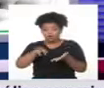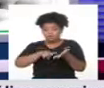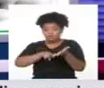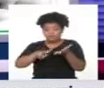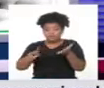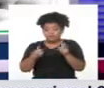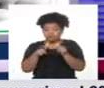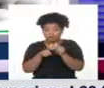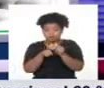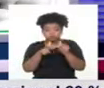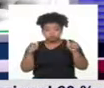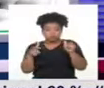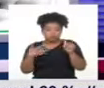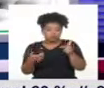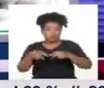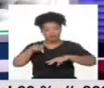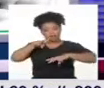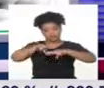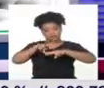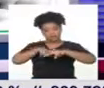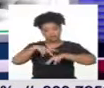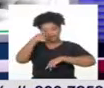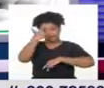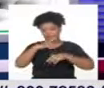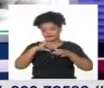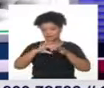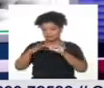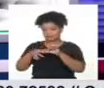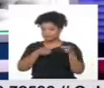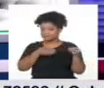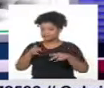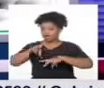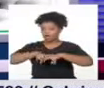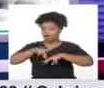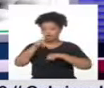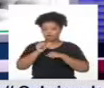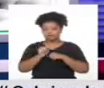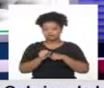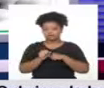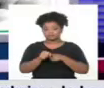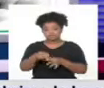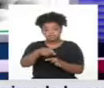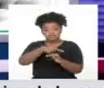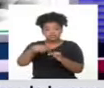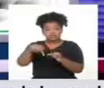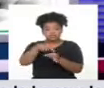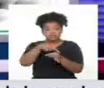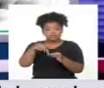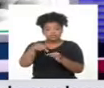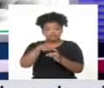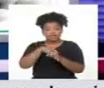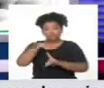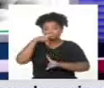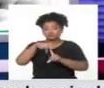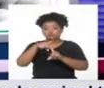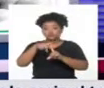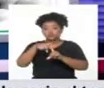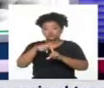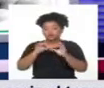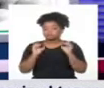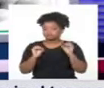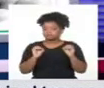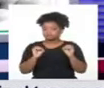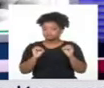de contagio, La Habana, Artemisa y Holguín, el municipio especial Isla de la Juventud y Las Tunas, sin transmisión